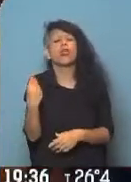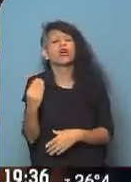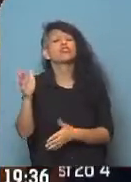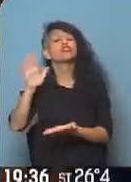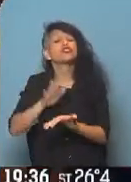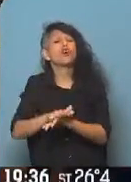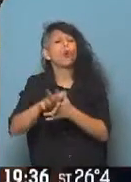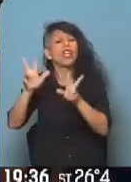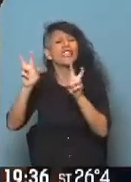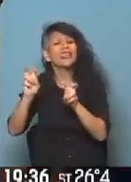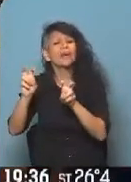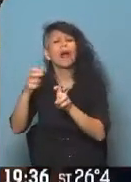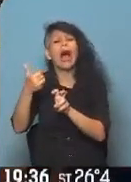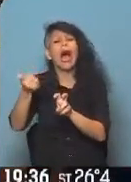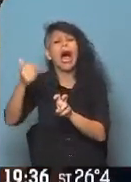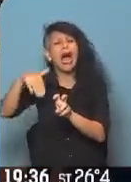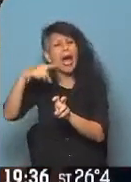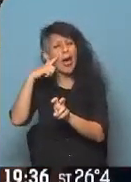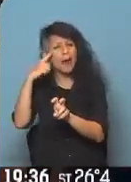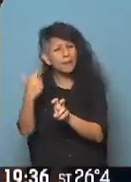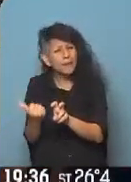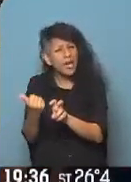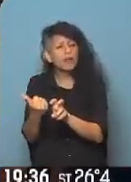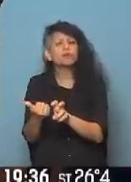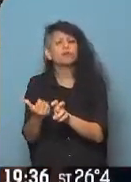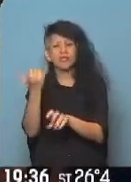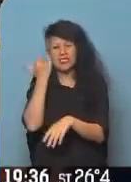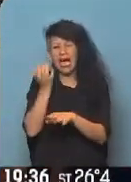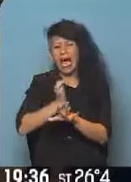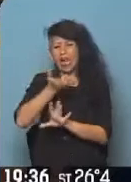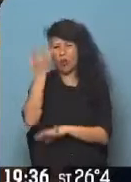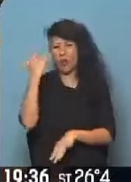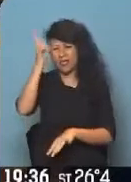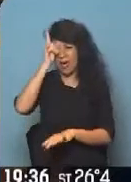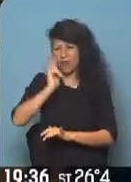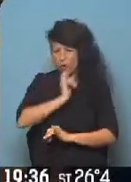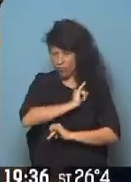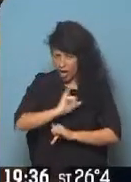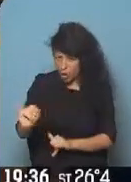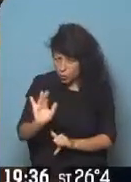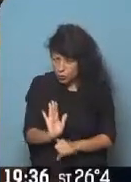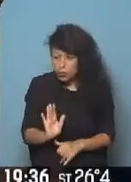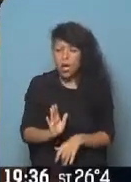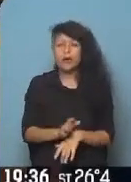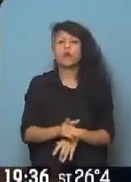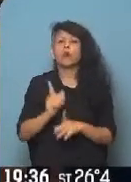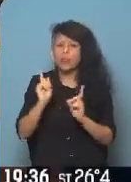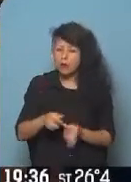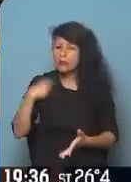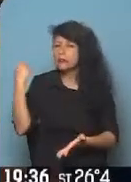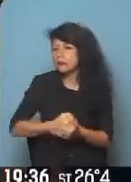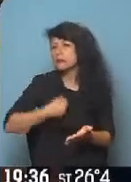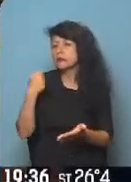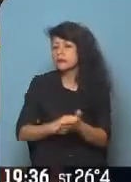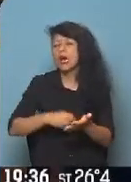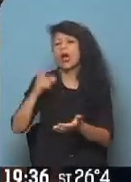de la causa amia esto fue denunciado ya el año pasado y también costó la renuncia de la abogada